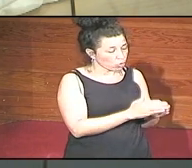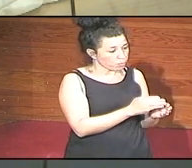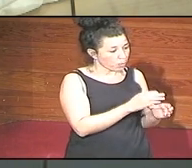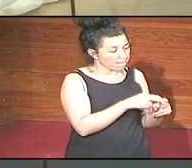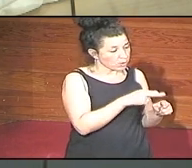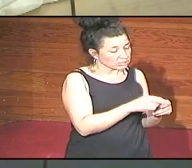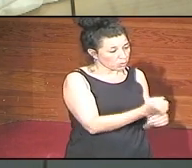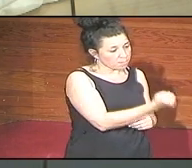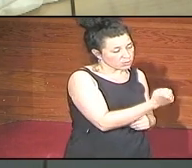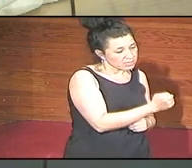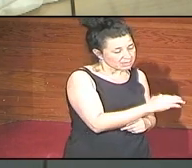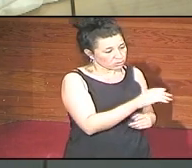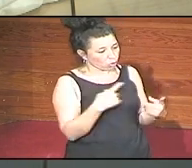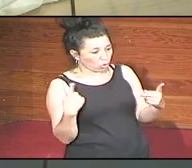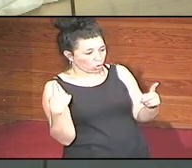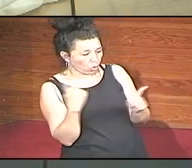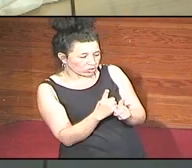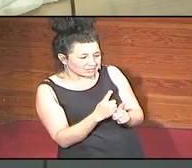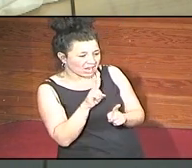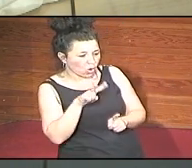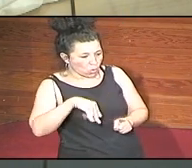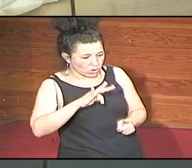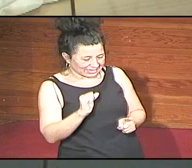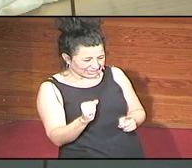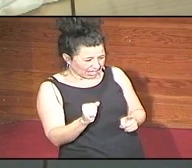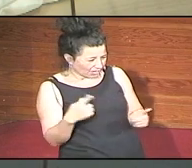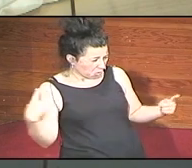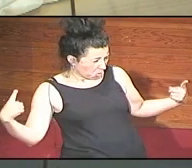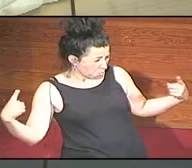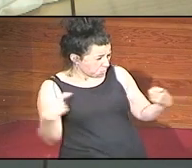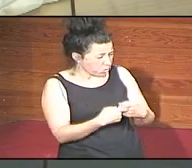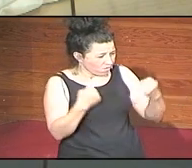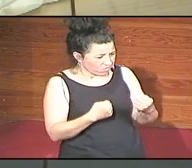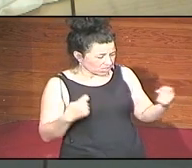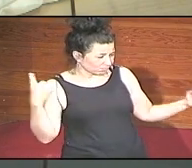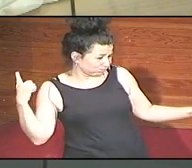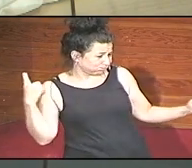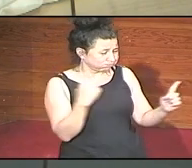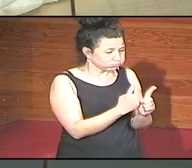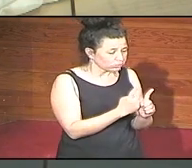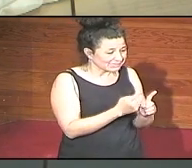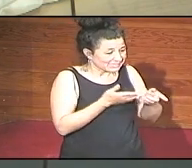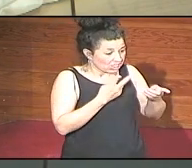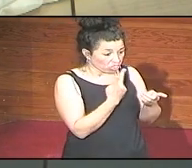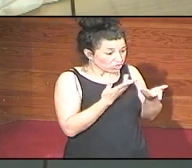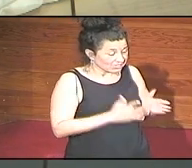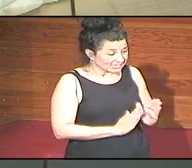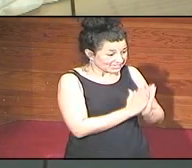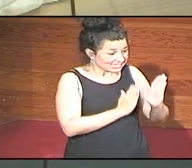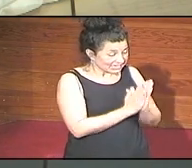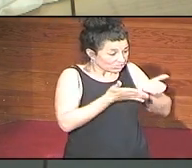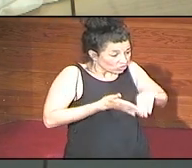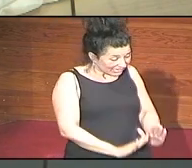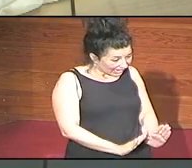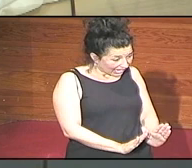a rivales tremendo guerra civil imaginaos pues la hija de dos santos del mp lea en